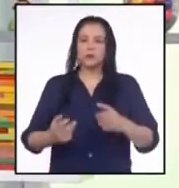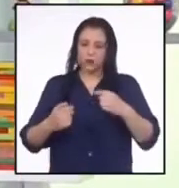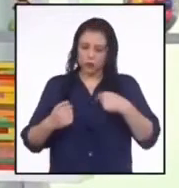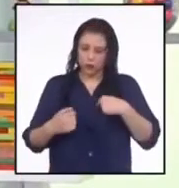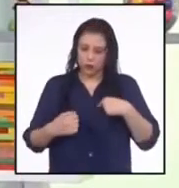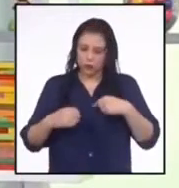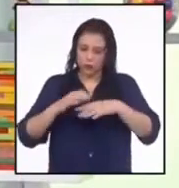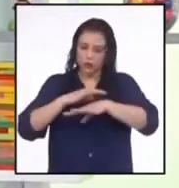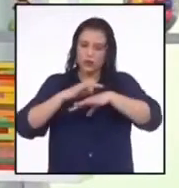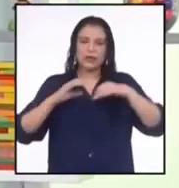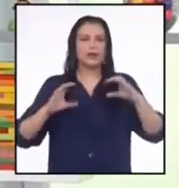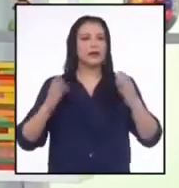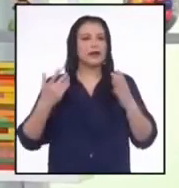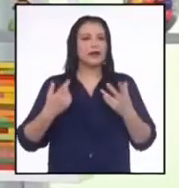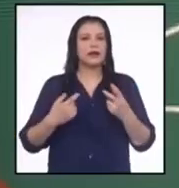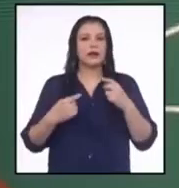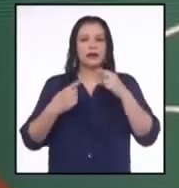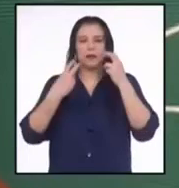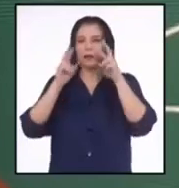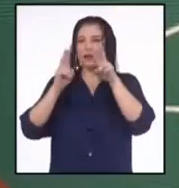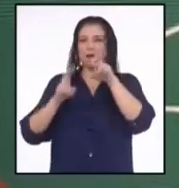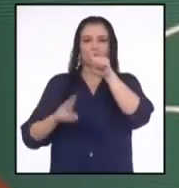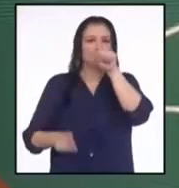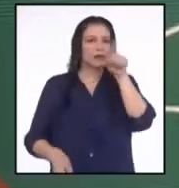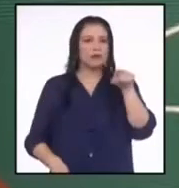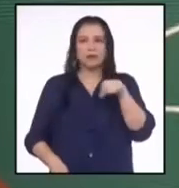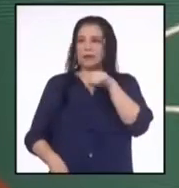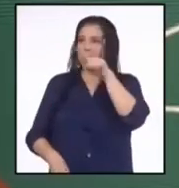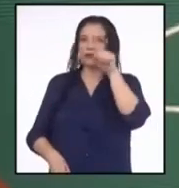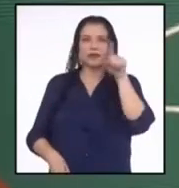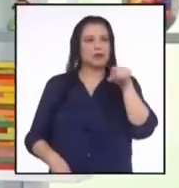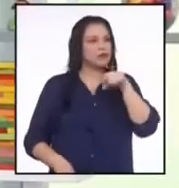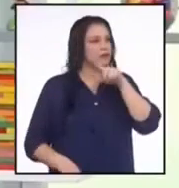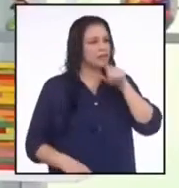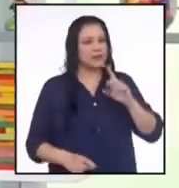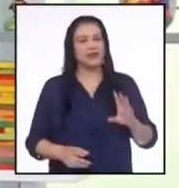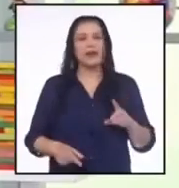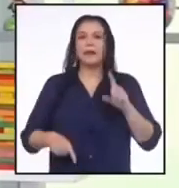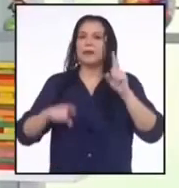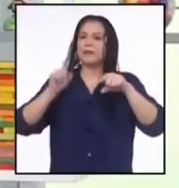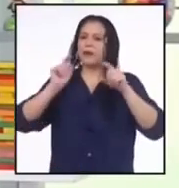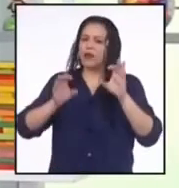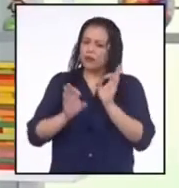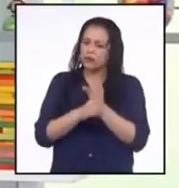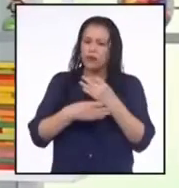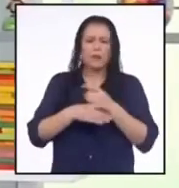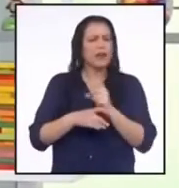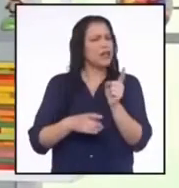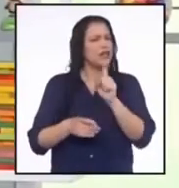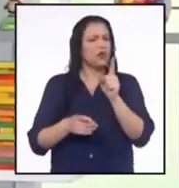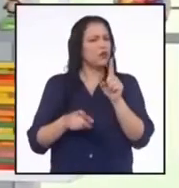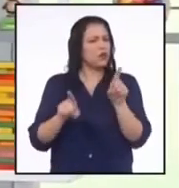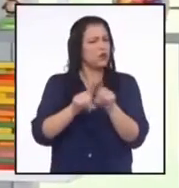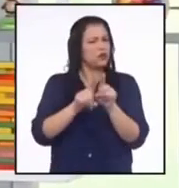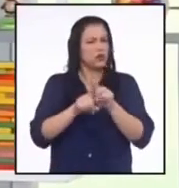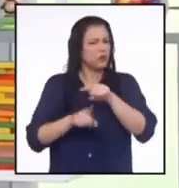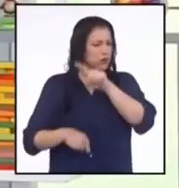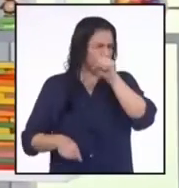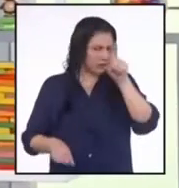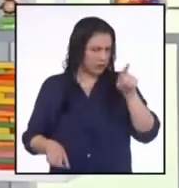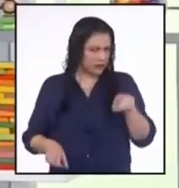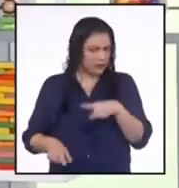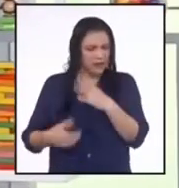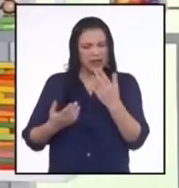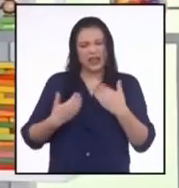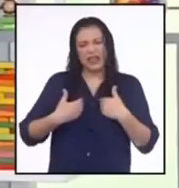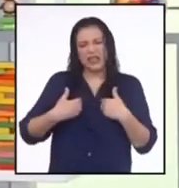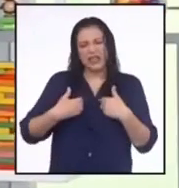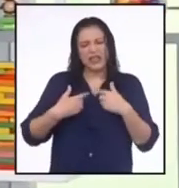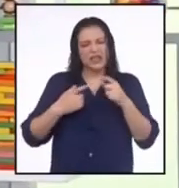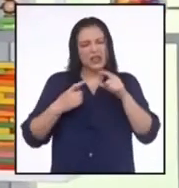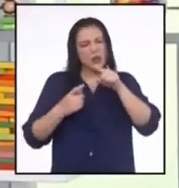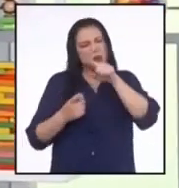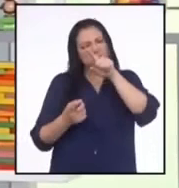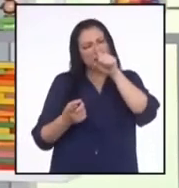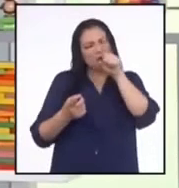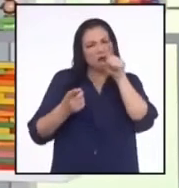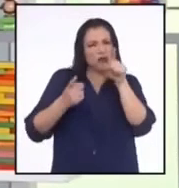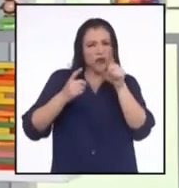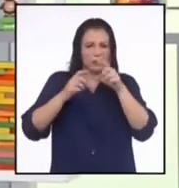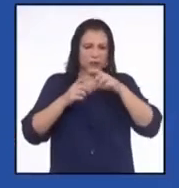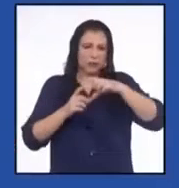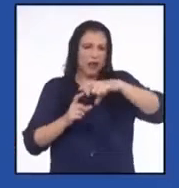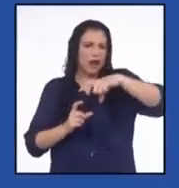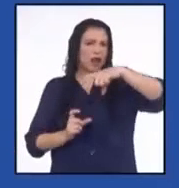del programa vi circunferencias en todos lados. Pero hay formas que no necesariamente son una circunferencia, ya que tienen una forma un poco